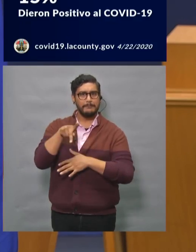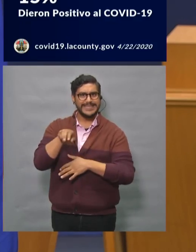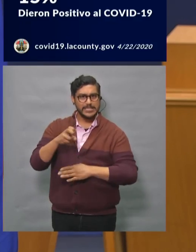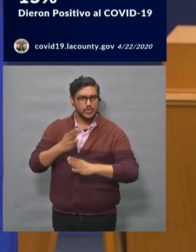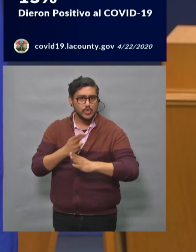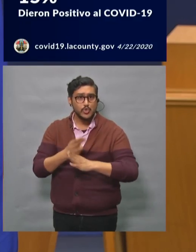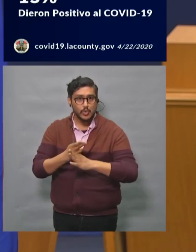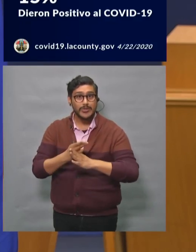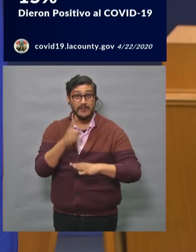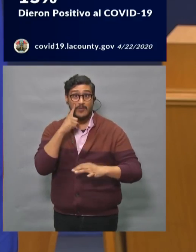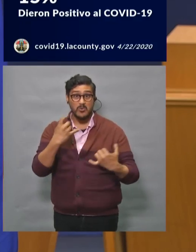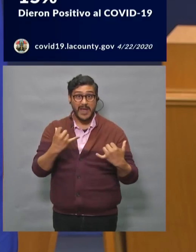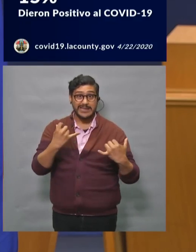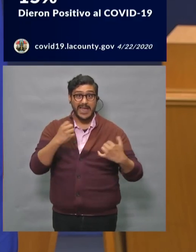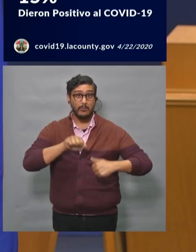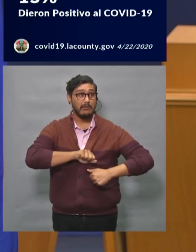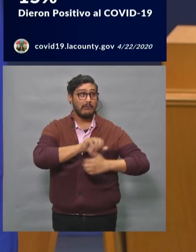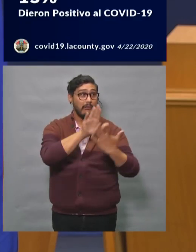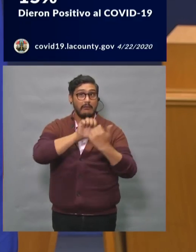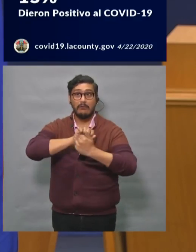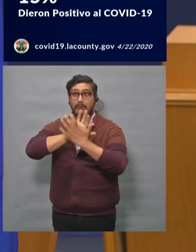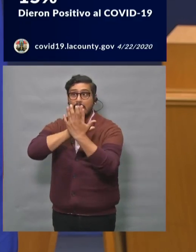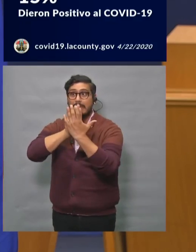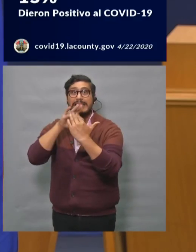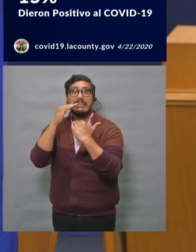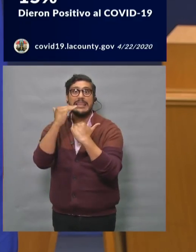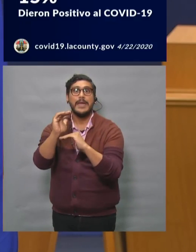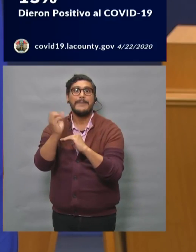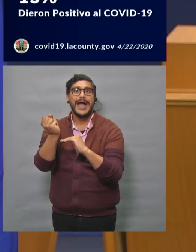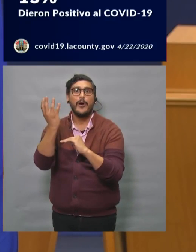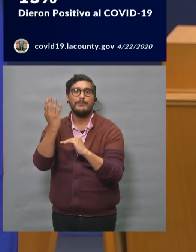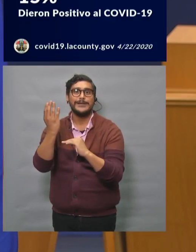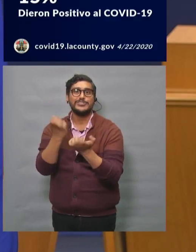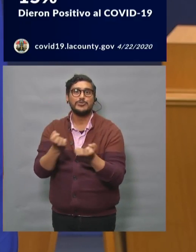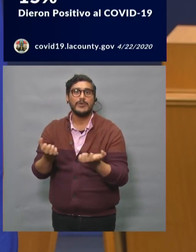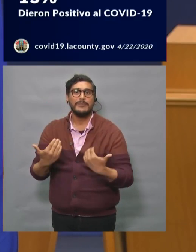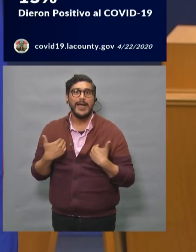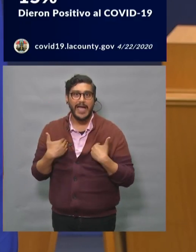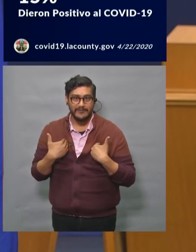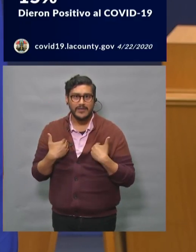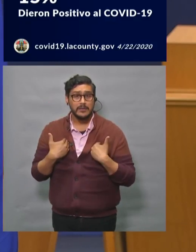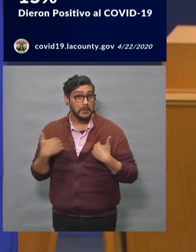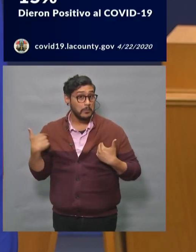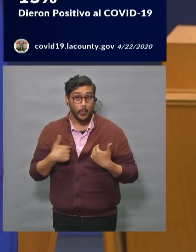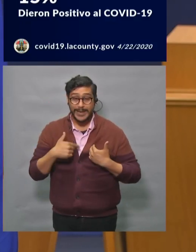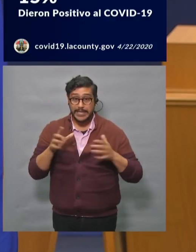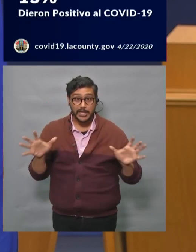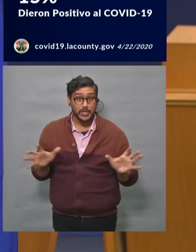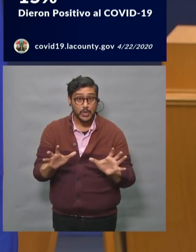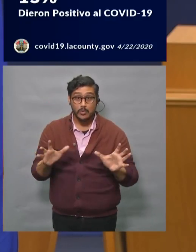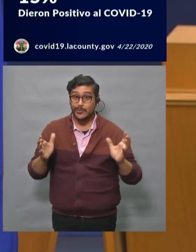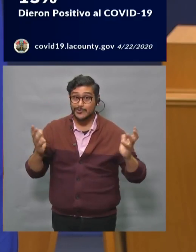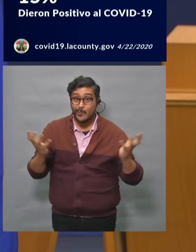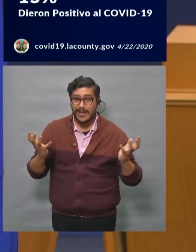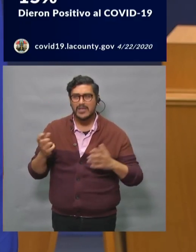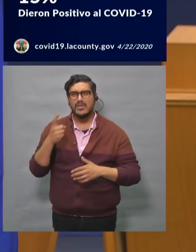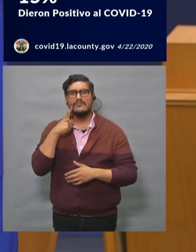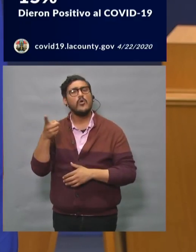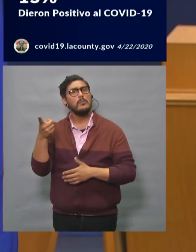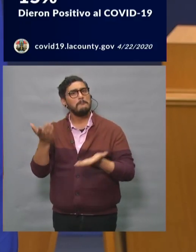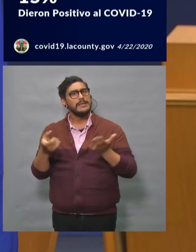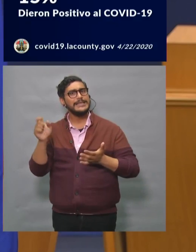medida que enfrentamos escasez en todos niveles. Alentamos a las instalaciones de atención médica a contratar